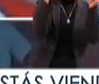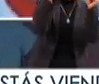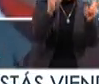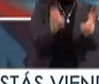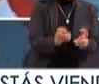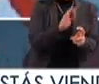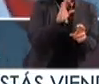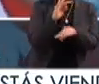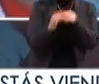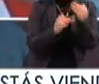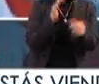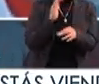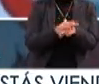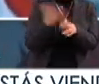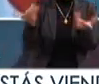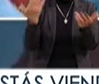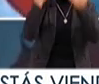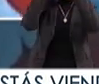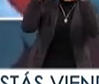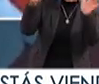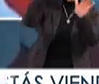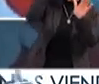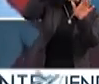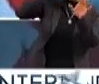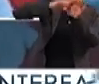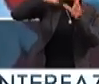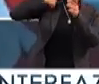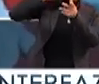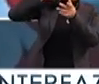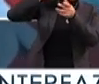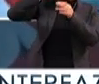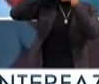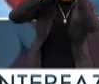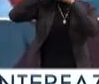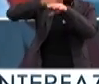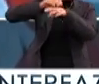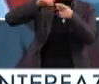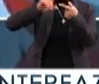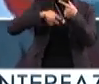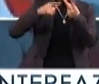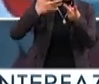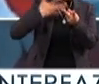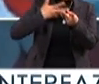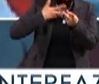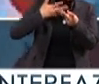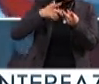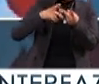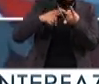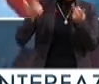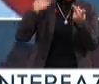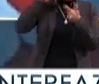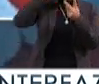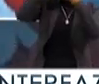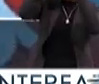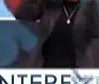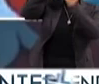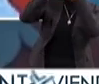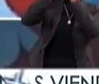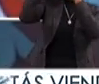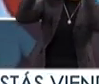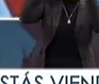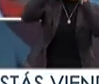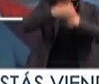mucho más abierto todo incluye más conocimiento incluye una visión más global